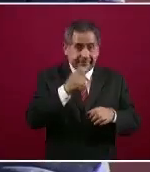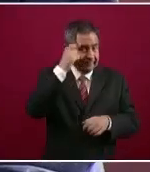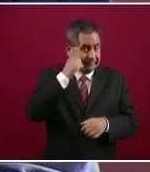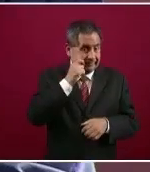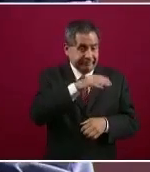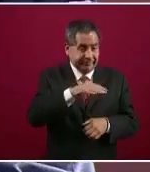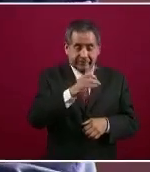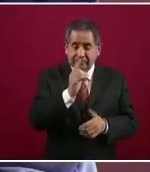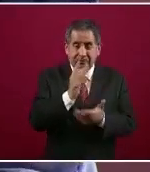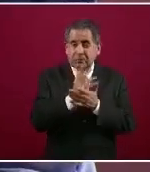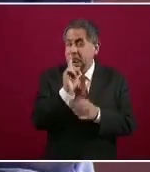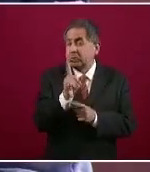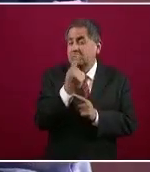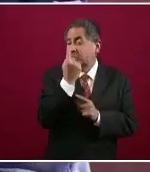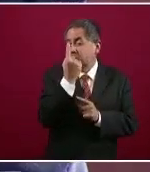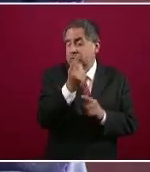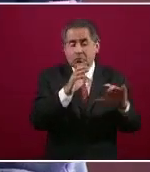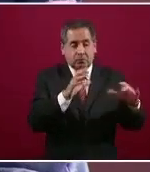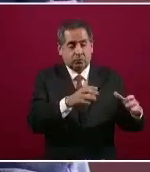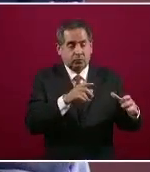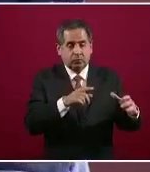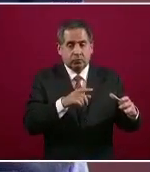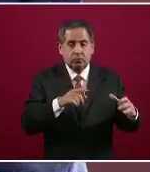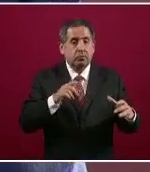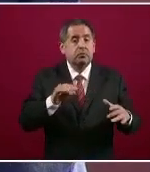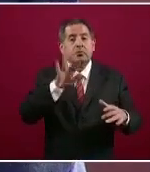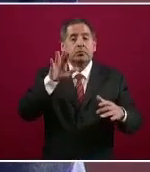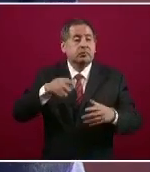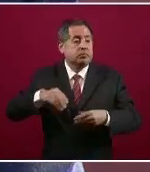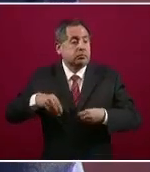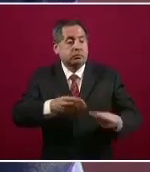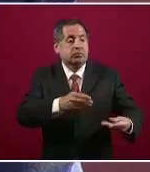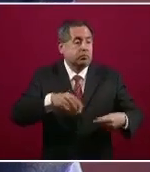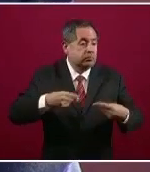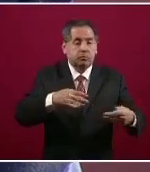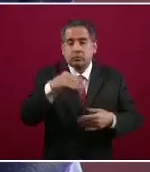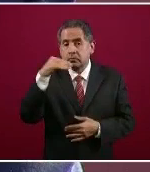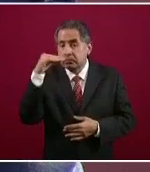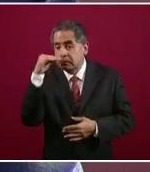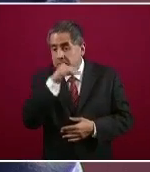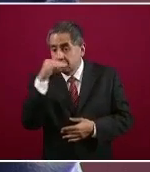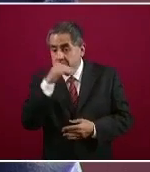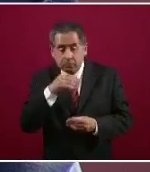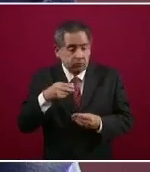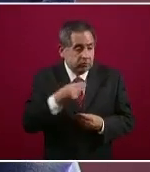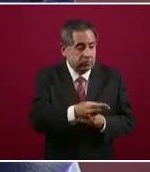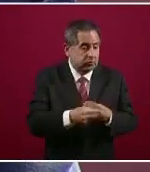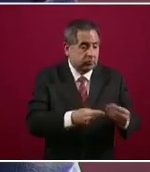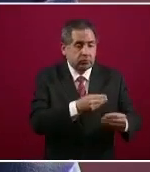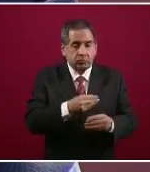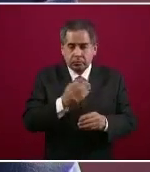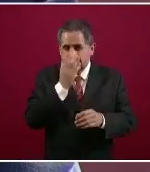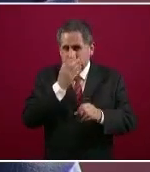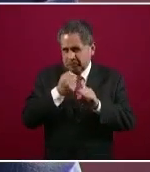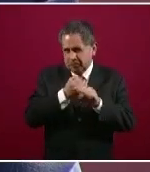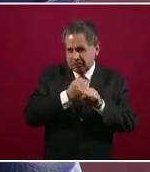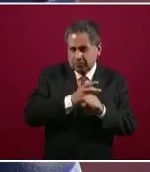en donde se decide entregar de manera gratuita el